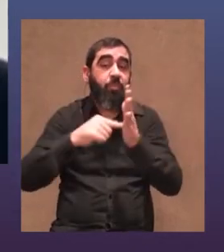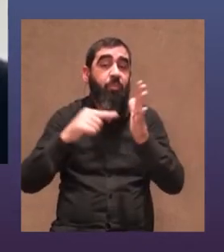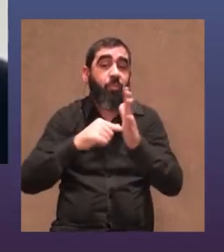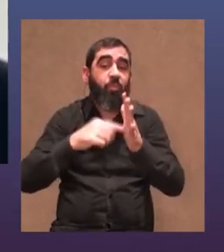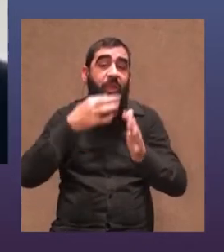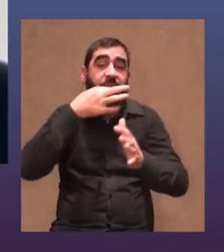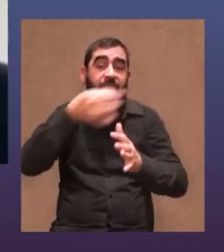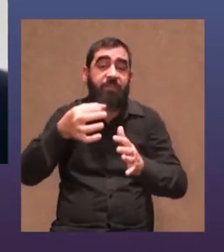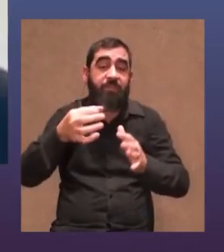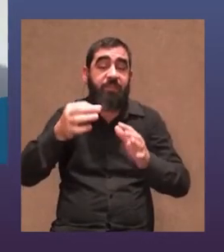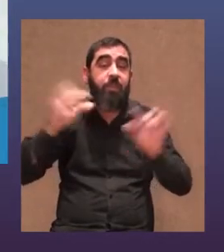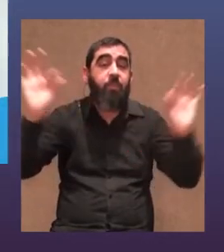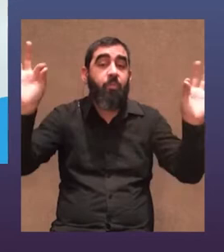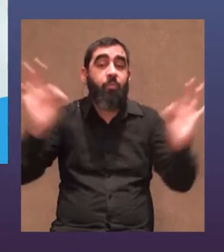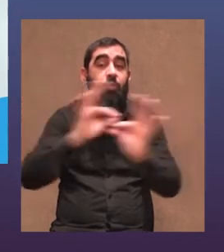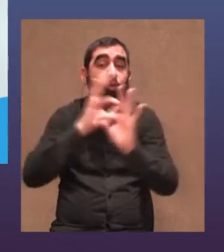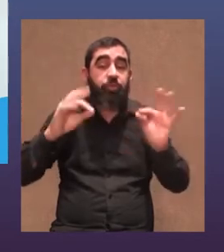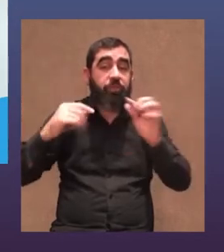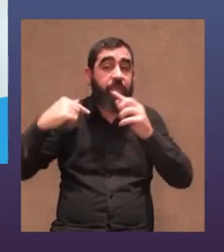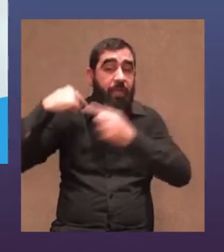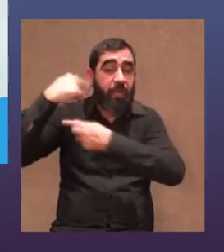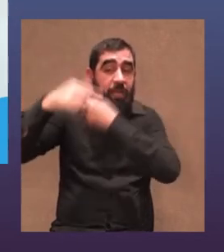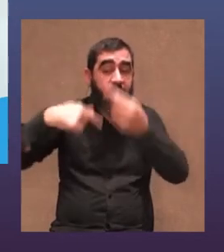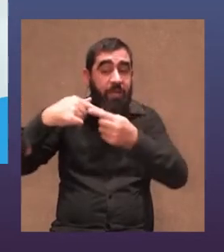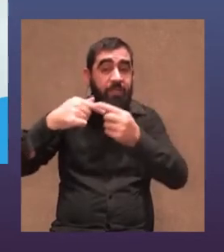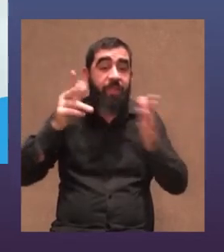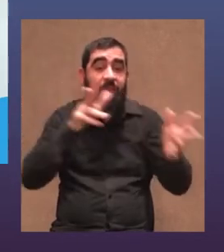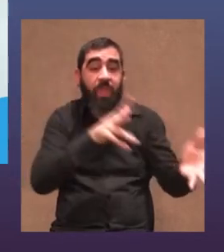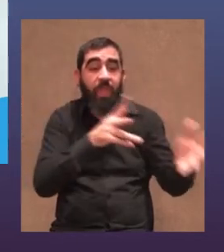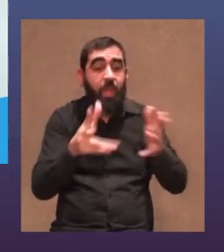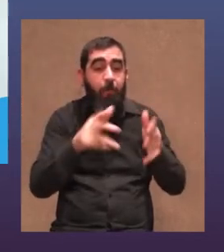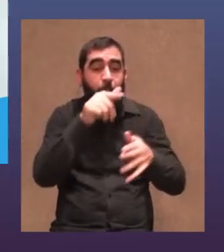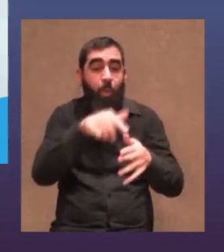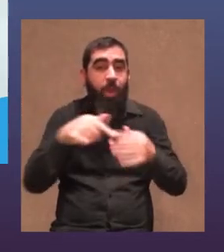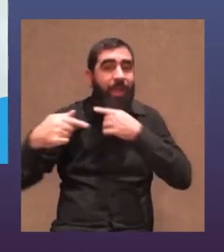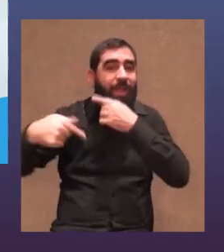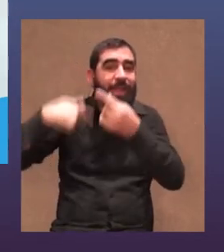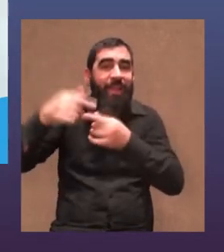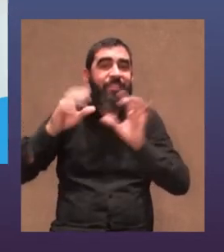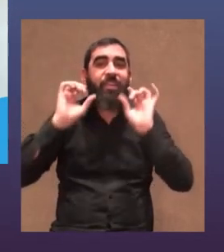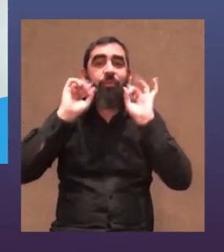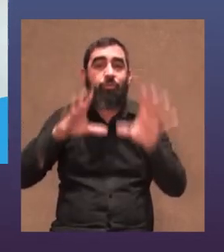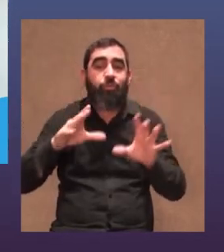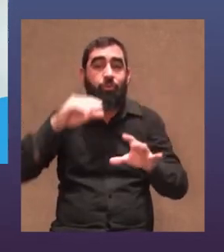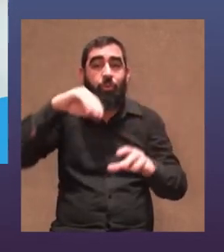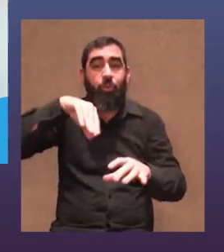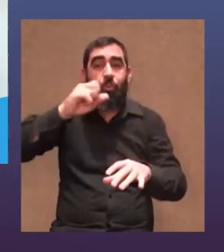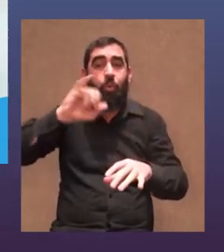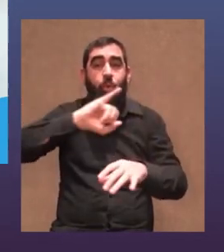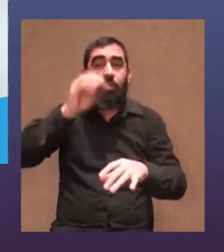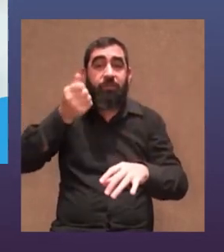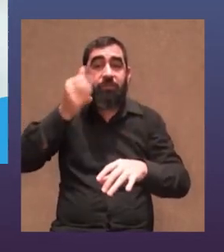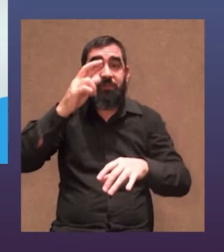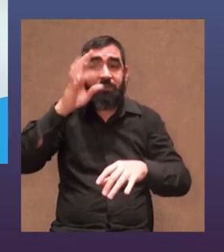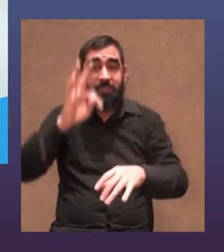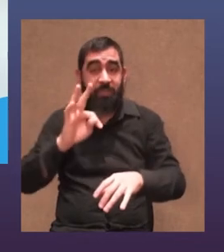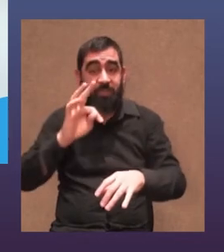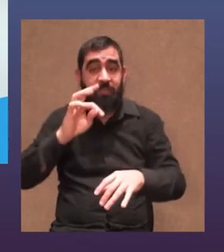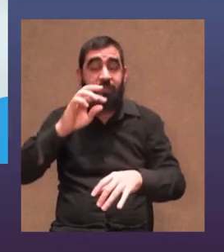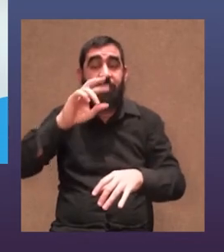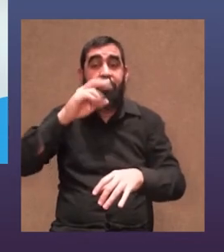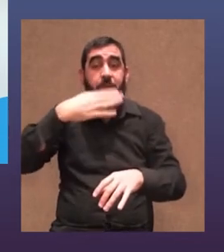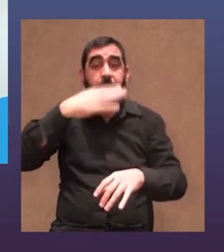semántico, música clásica es la música del periodo clásico, claro. O sea, Mozart, Haydn, Beethoven. Entonces,